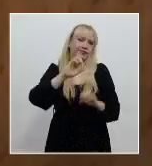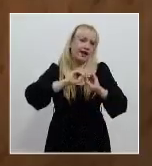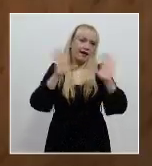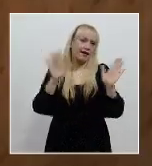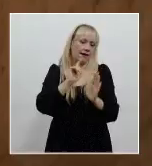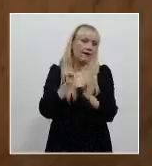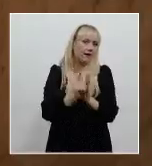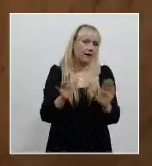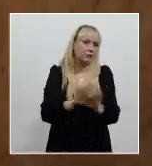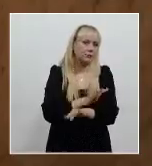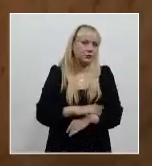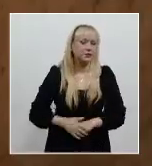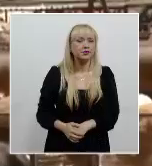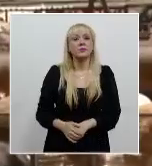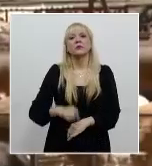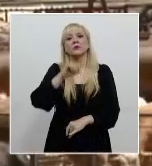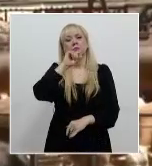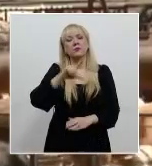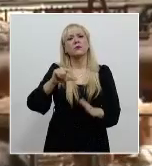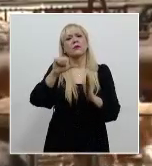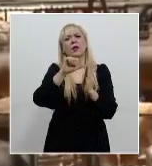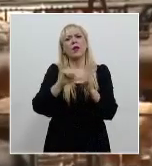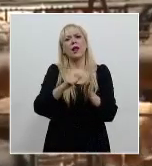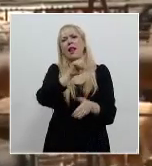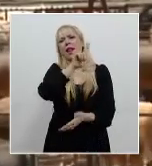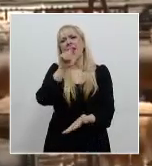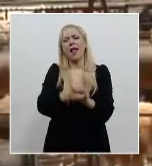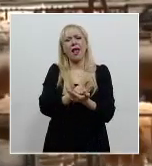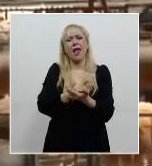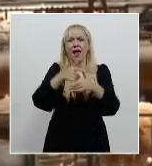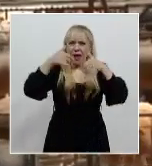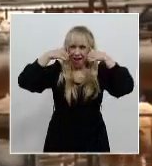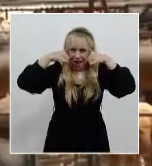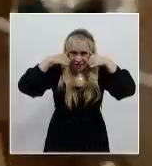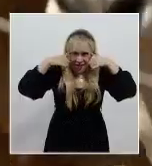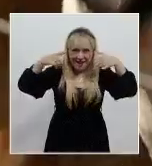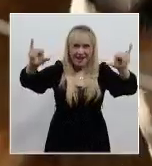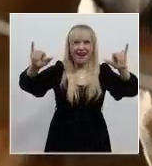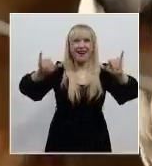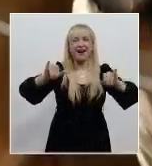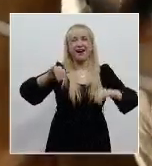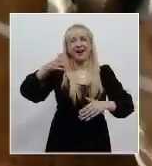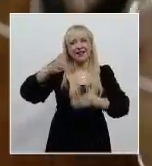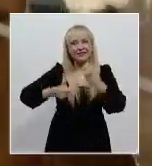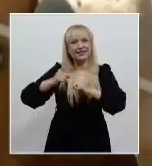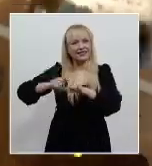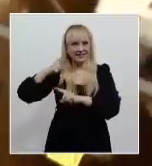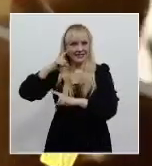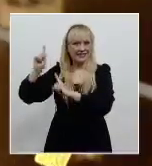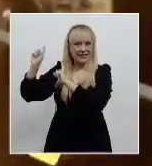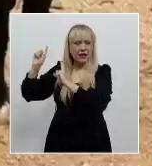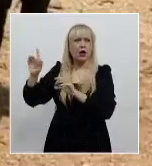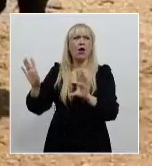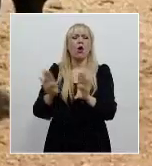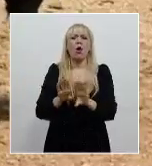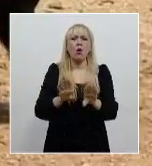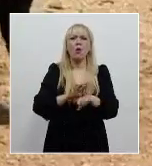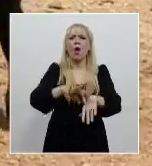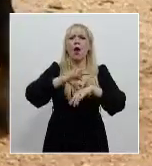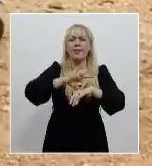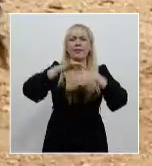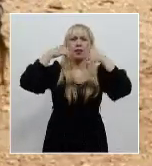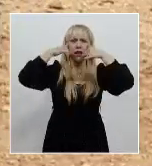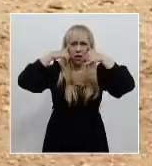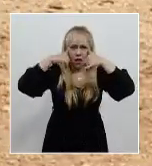inconstitucional diversos artículos de la Ley Ganadera de Veracruz, pues el Congreso local invadió facultades de la Federación en materia de